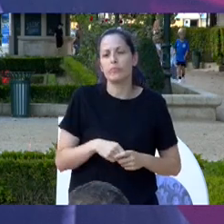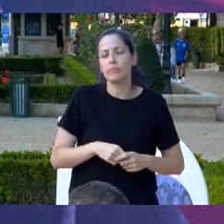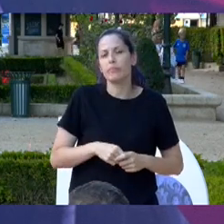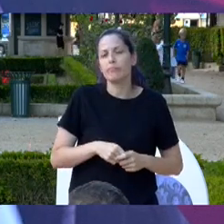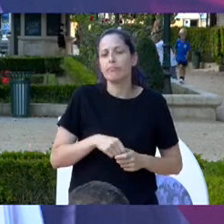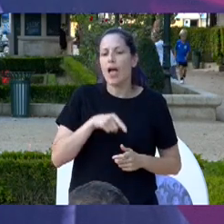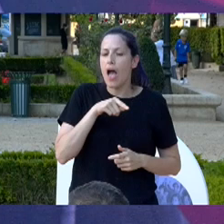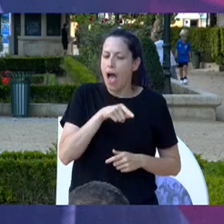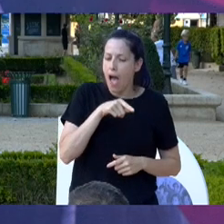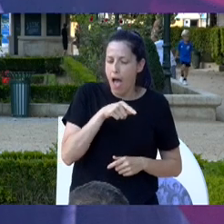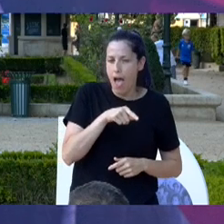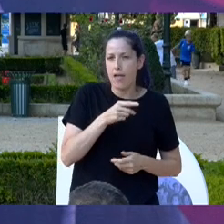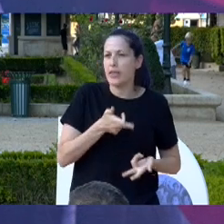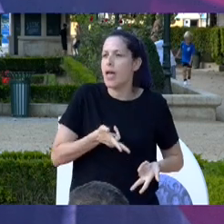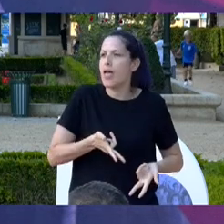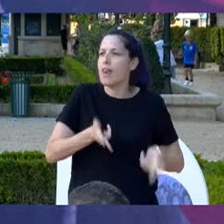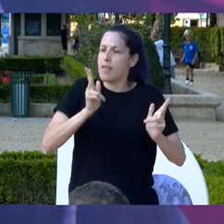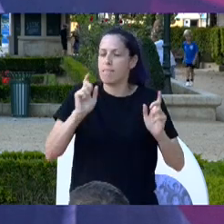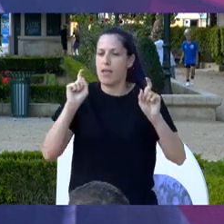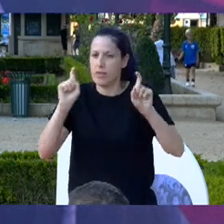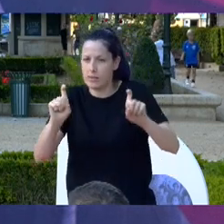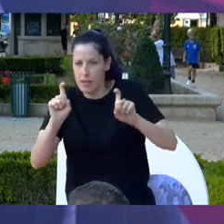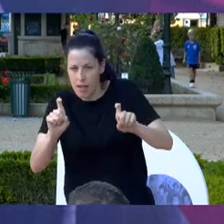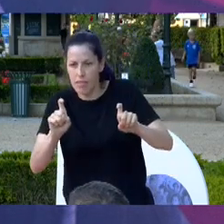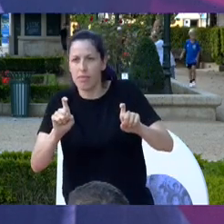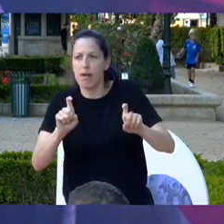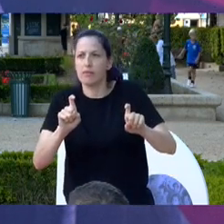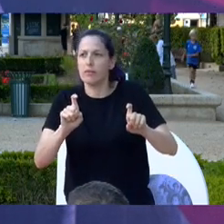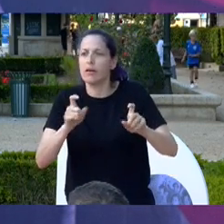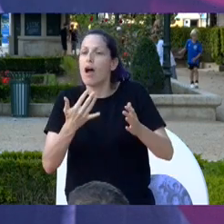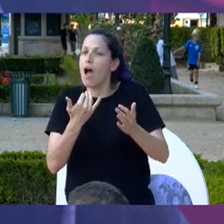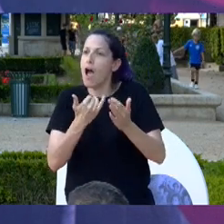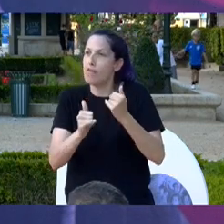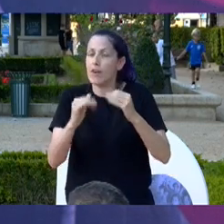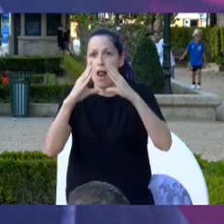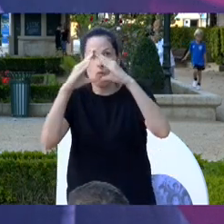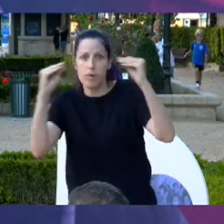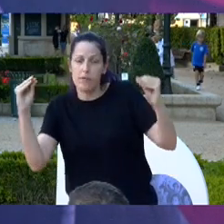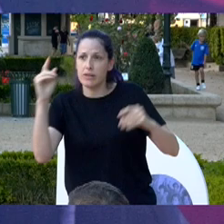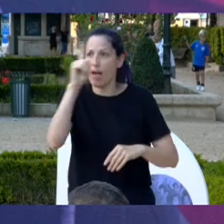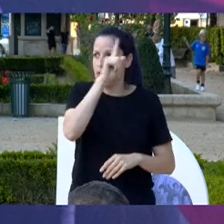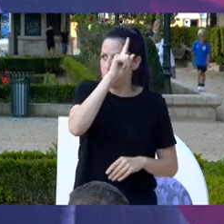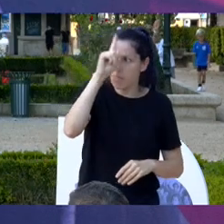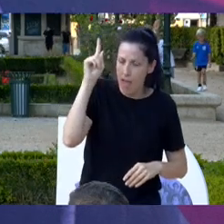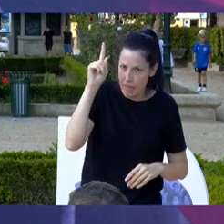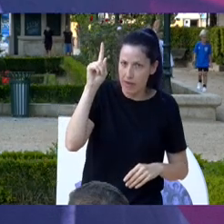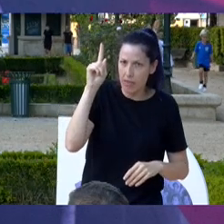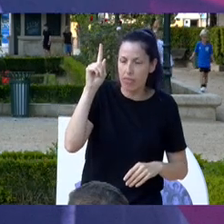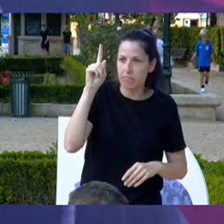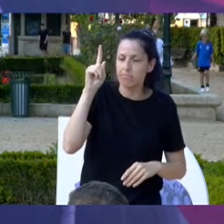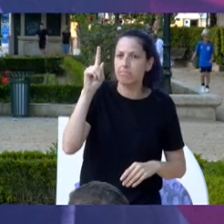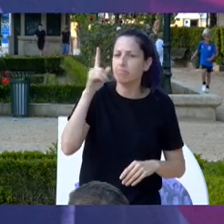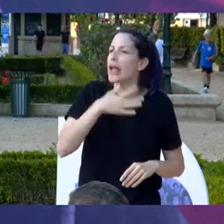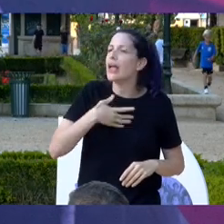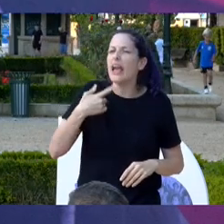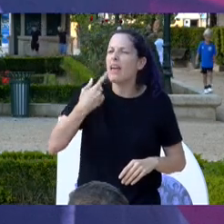de cátedra, o que provoca o rexeitamento de varios catedráticos da Universidade de Madrid. Decía, a liberdade de cátedra era que ti podes dar